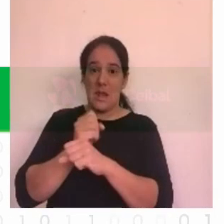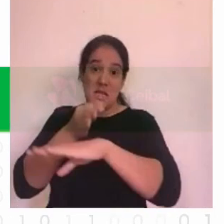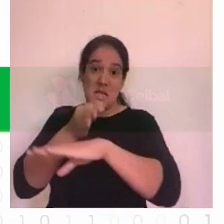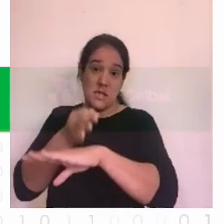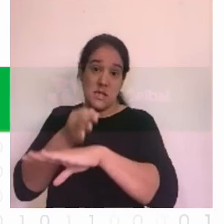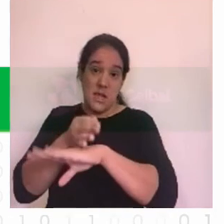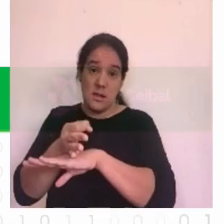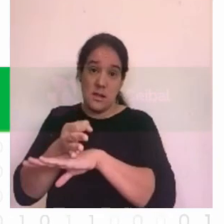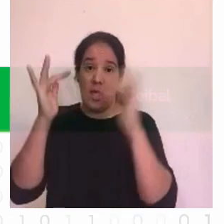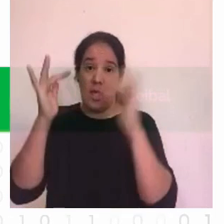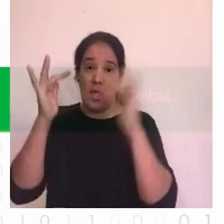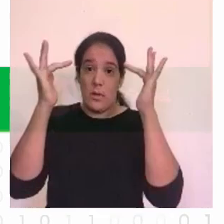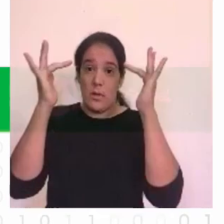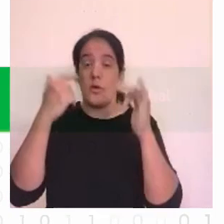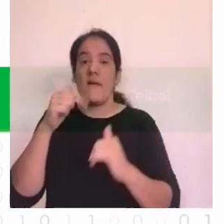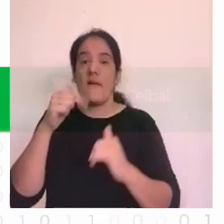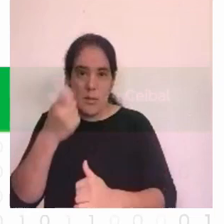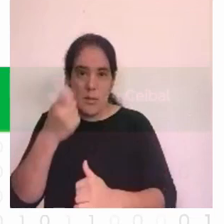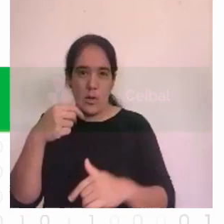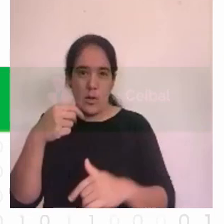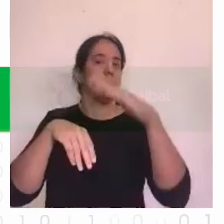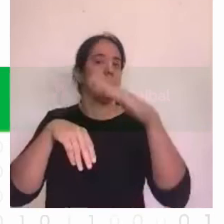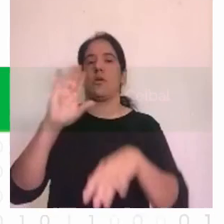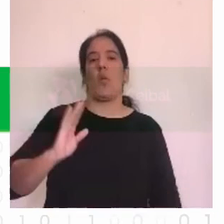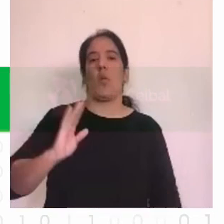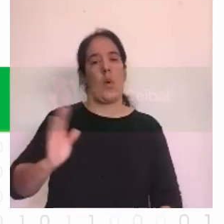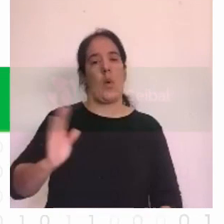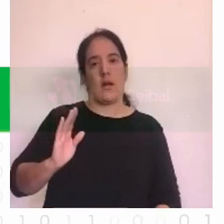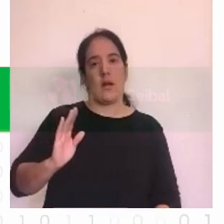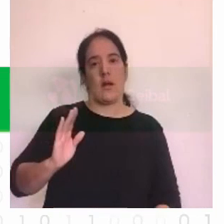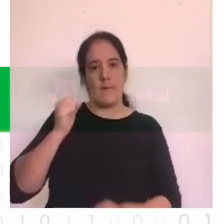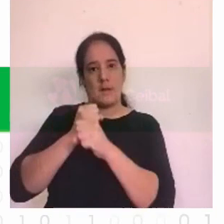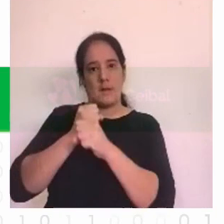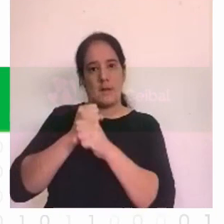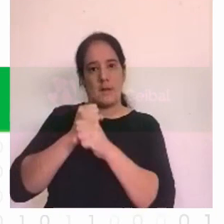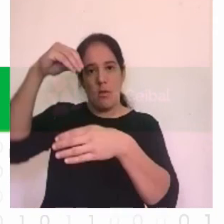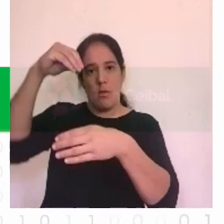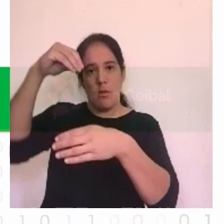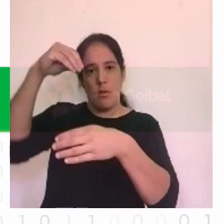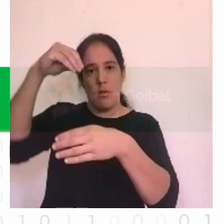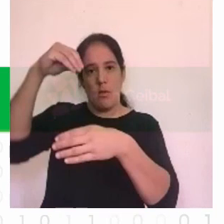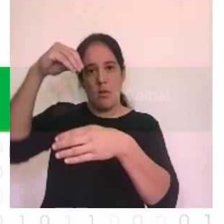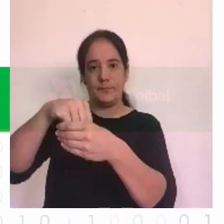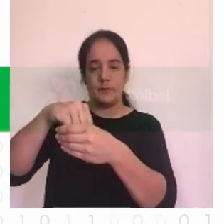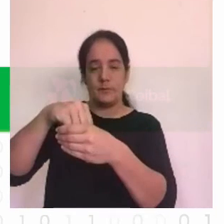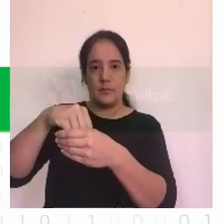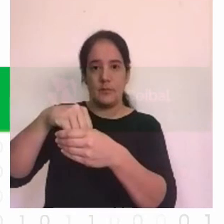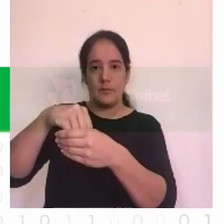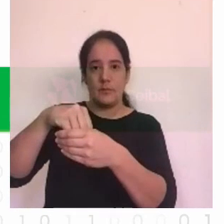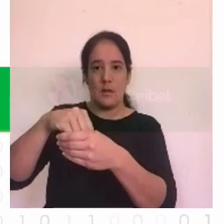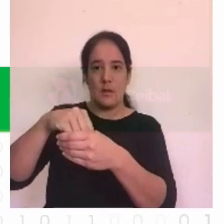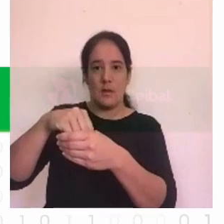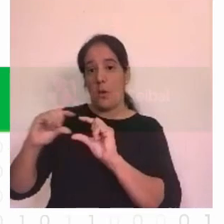son muchas más mujeres las que están trabajando, pero sin embargo, cuando pasamos a la pestaña de remuneración promedio de esta